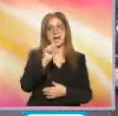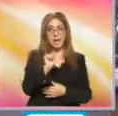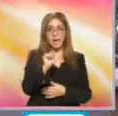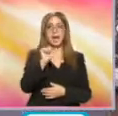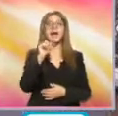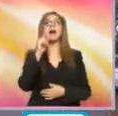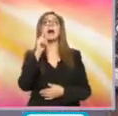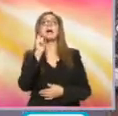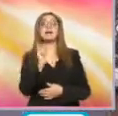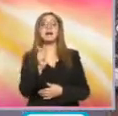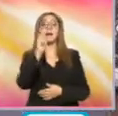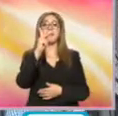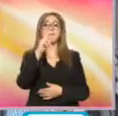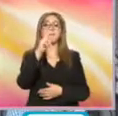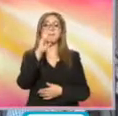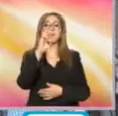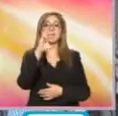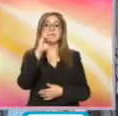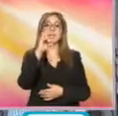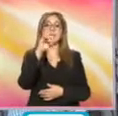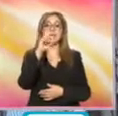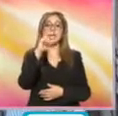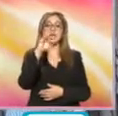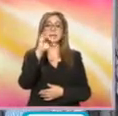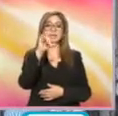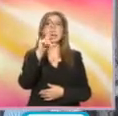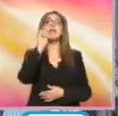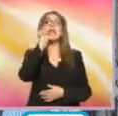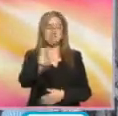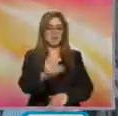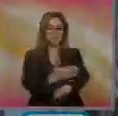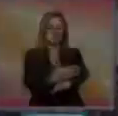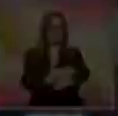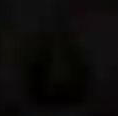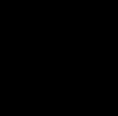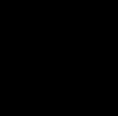la que tiene manga larga, esa es la más formal de todas. Ya, Wendy, pues muchas gracias. A usted.